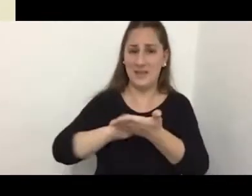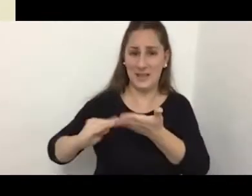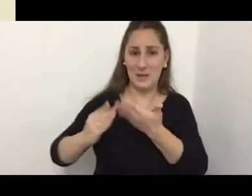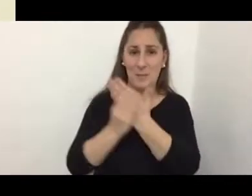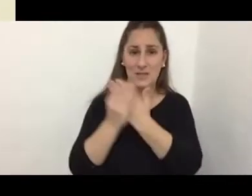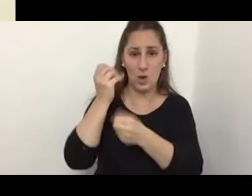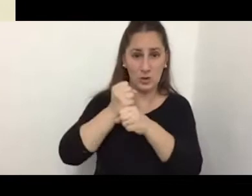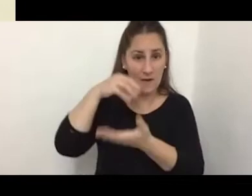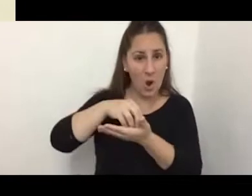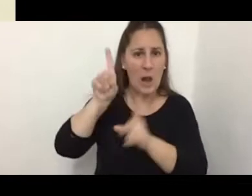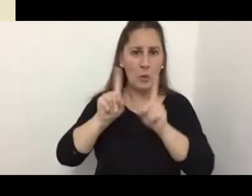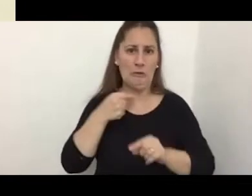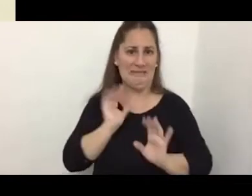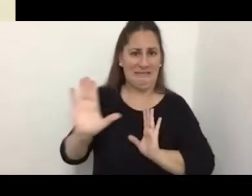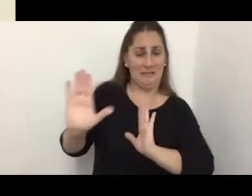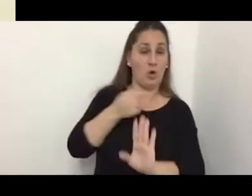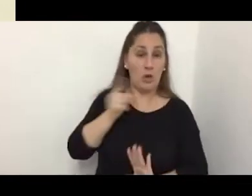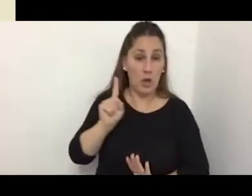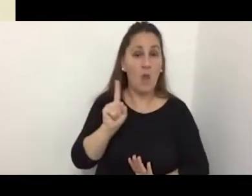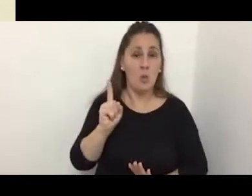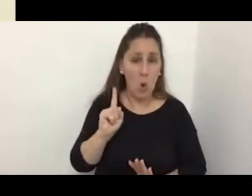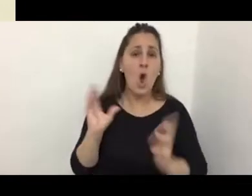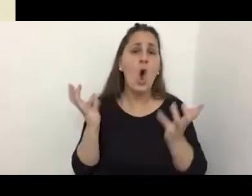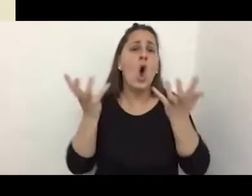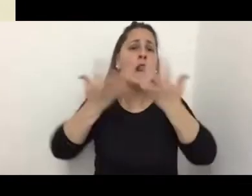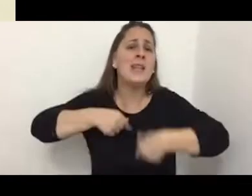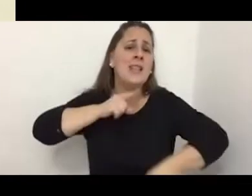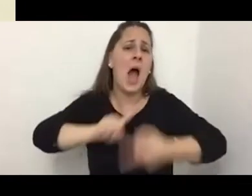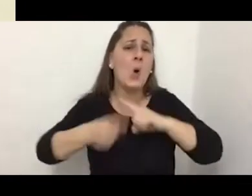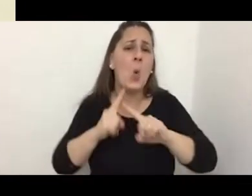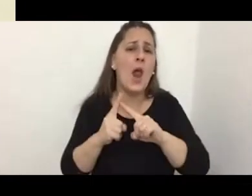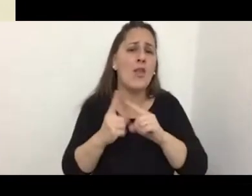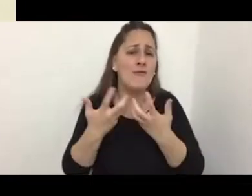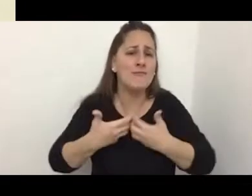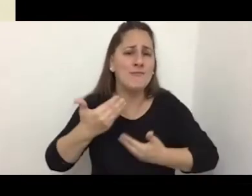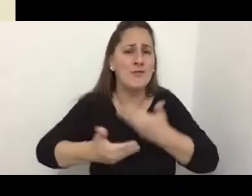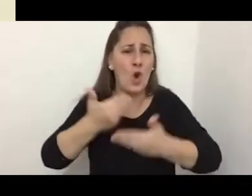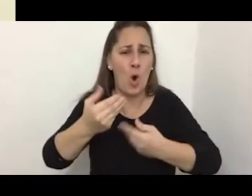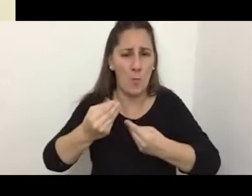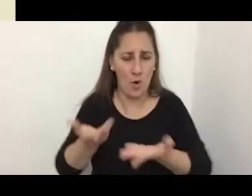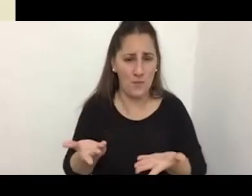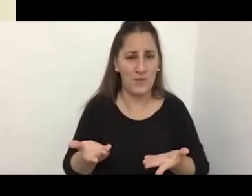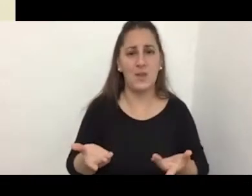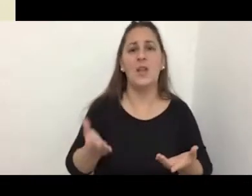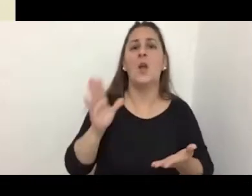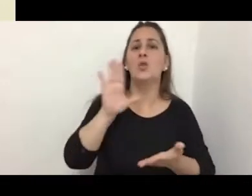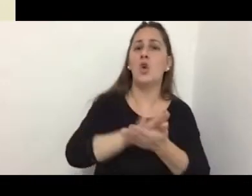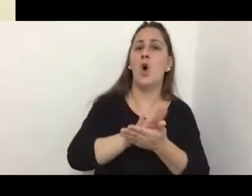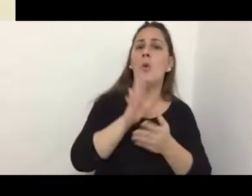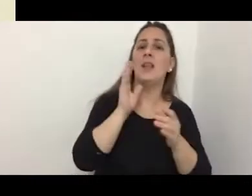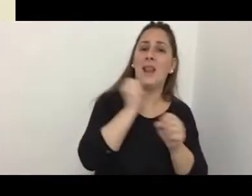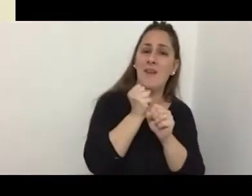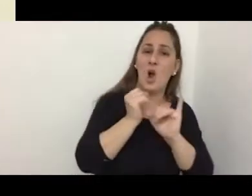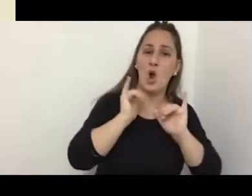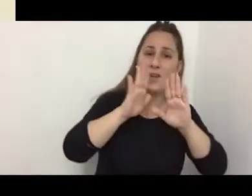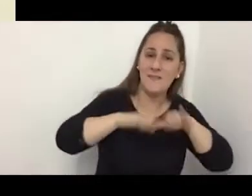tanto ir al ministerio, pueden establecer mecanismos. Como cuestiones vinculadas con el trabajo infantil y adolescente, que